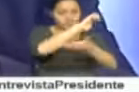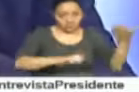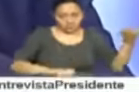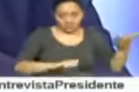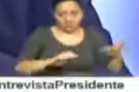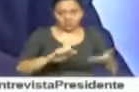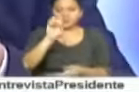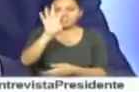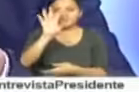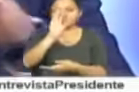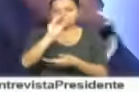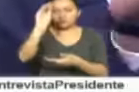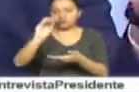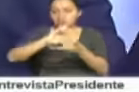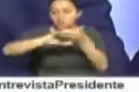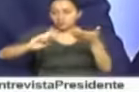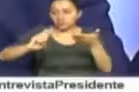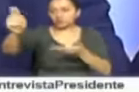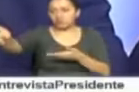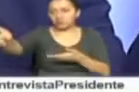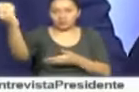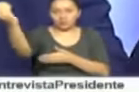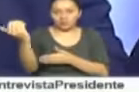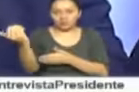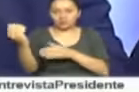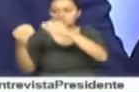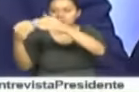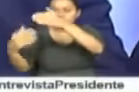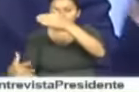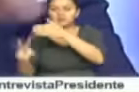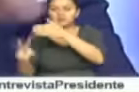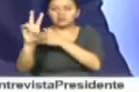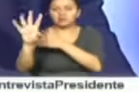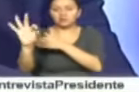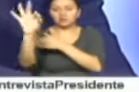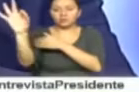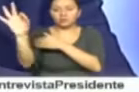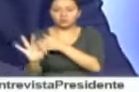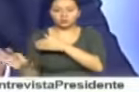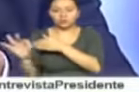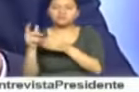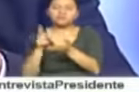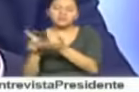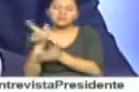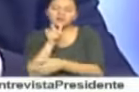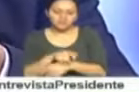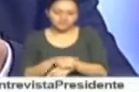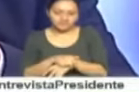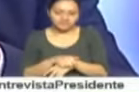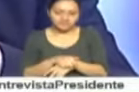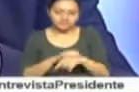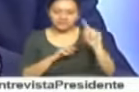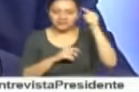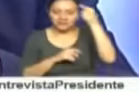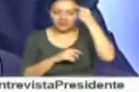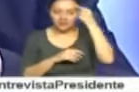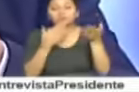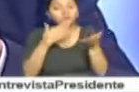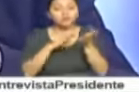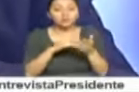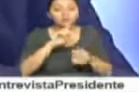Entonces, ¿qué pasa? En el sector civil, ¿cuánto es la aportación al IES? 9 y pico, algo así, ¿verdad? Por parte del trabajador.